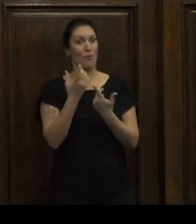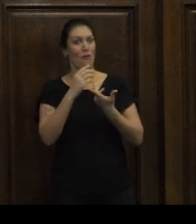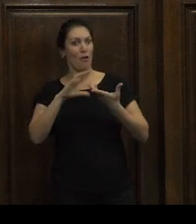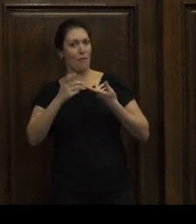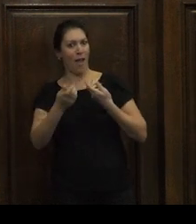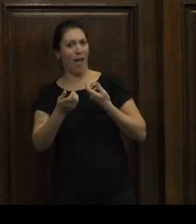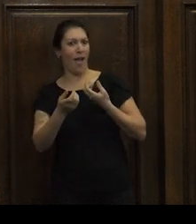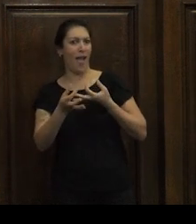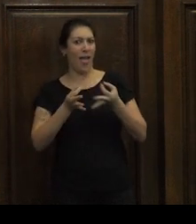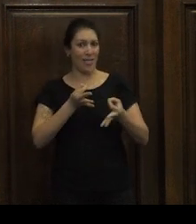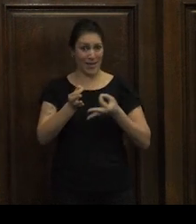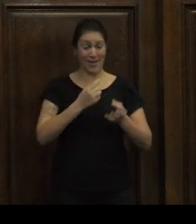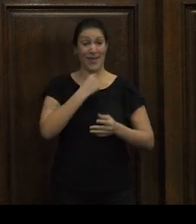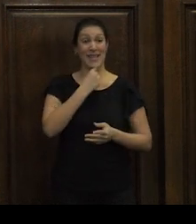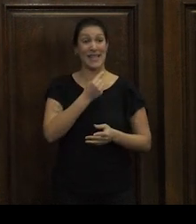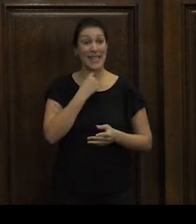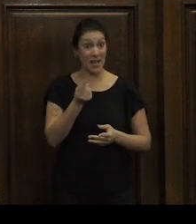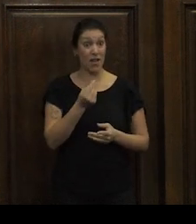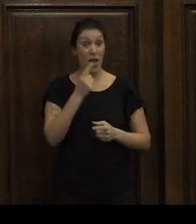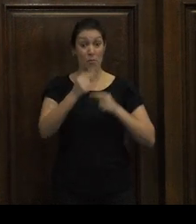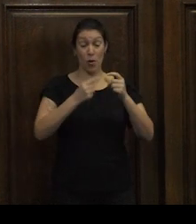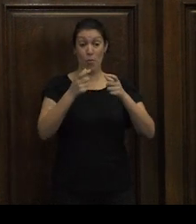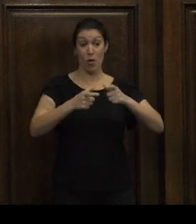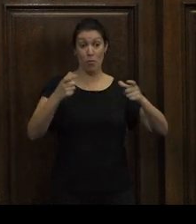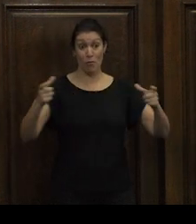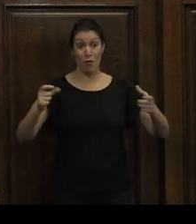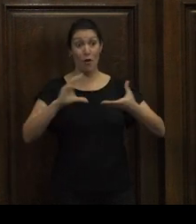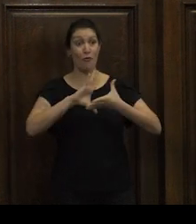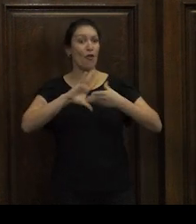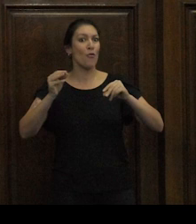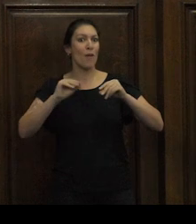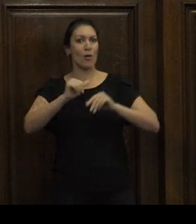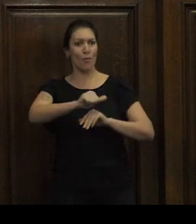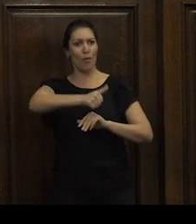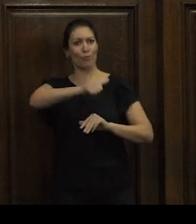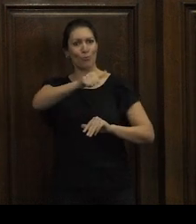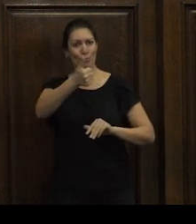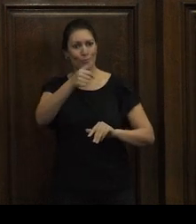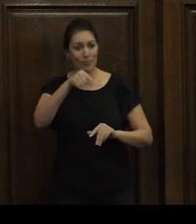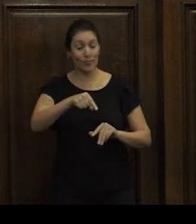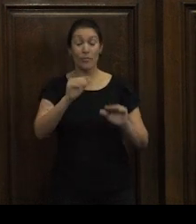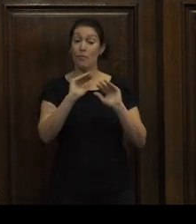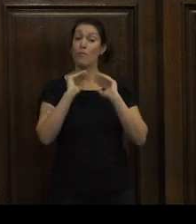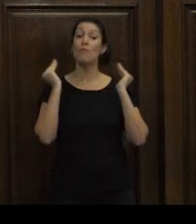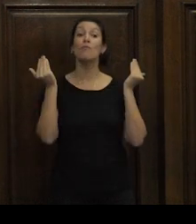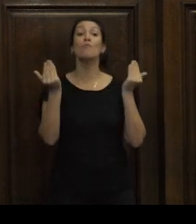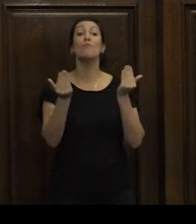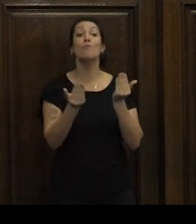que se va volviendo mayoritaria, ¿no? Una manera de triunfar, digamos así, en un mundo